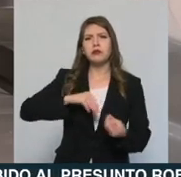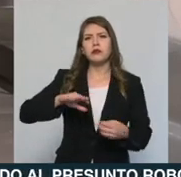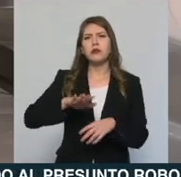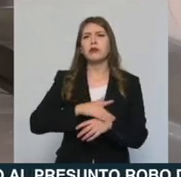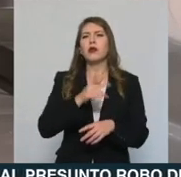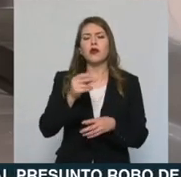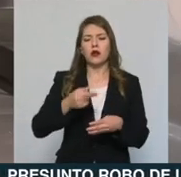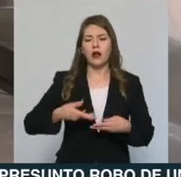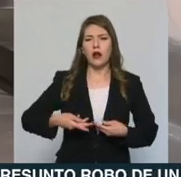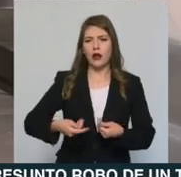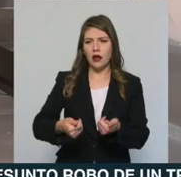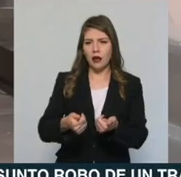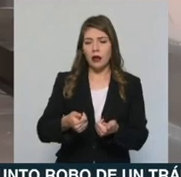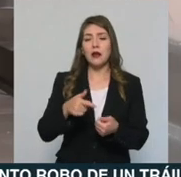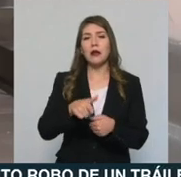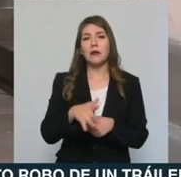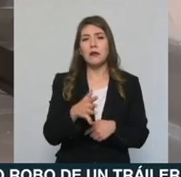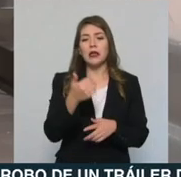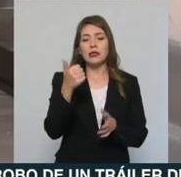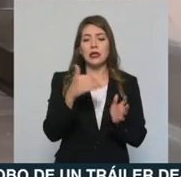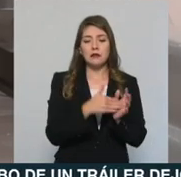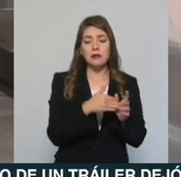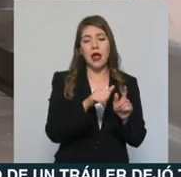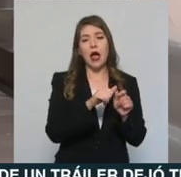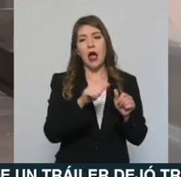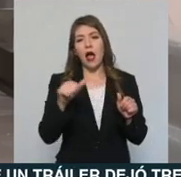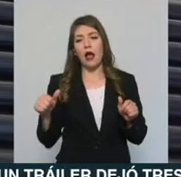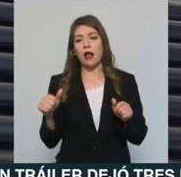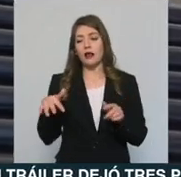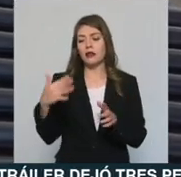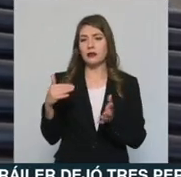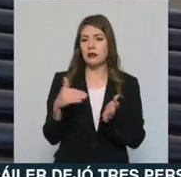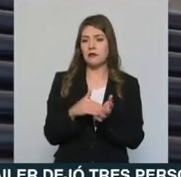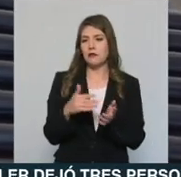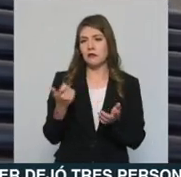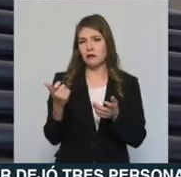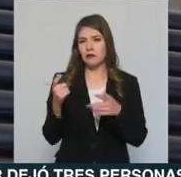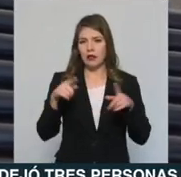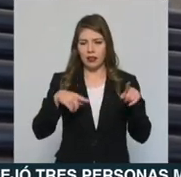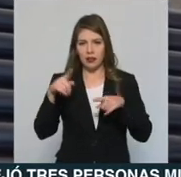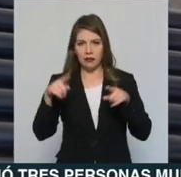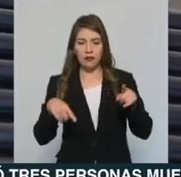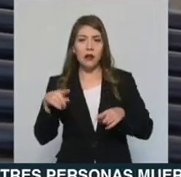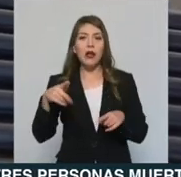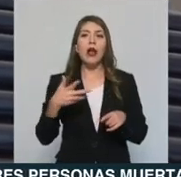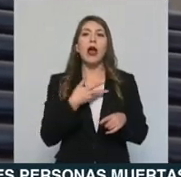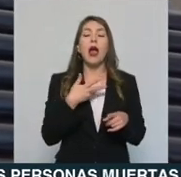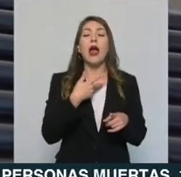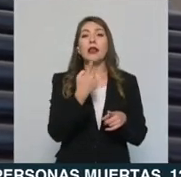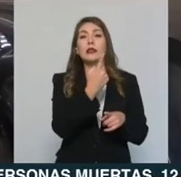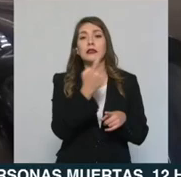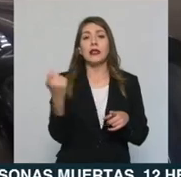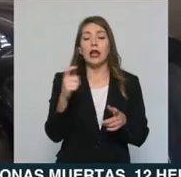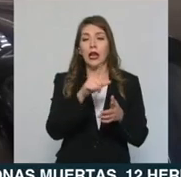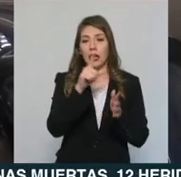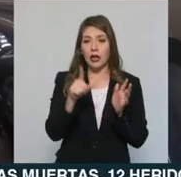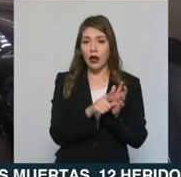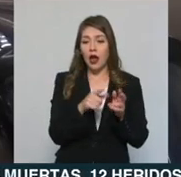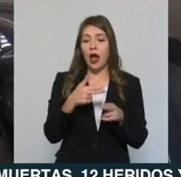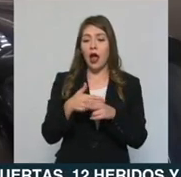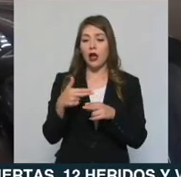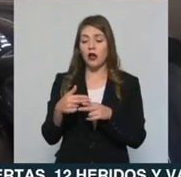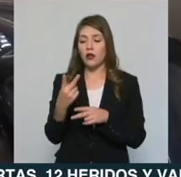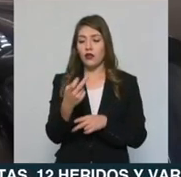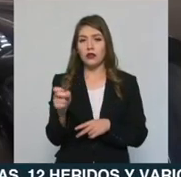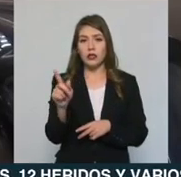los precios van de 6,000 a 15,000 pesos de acuerdo con la capacidad, ya que existen desde 100 litros hasta 270. Y el tiempo